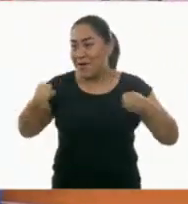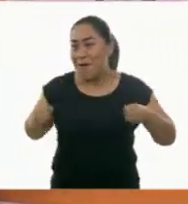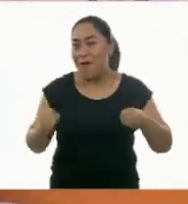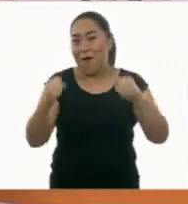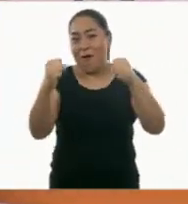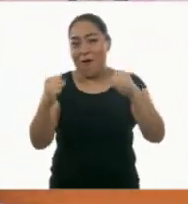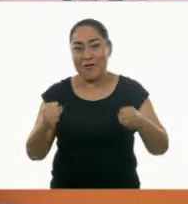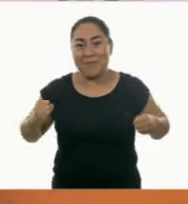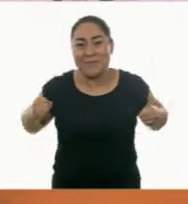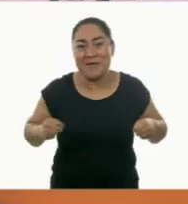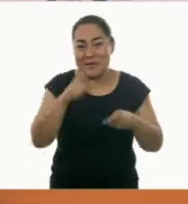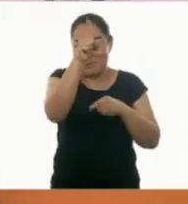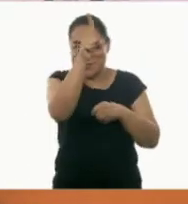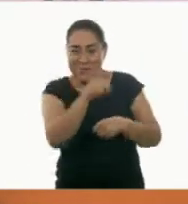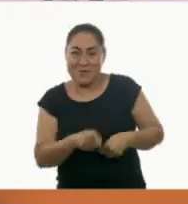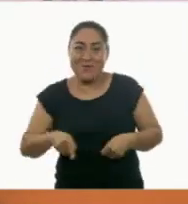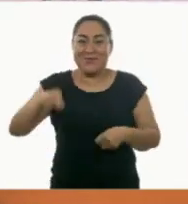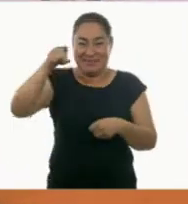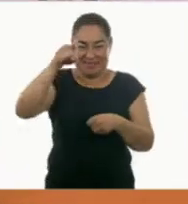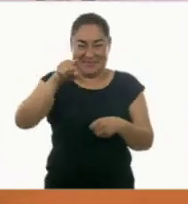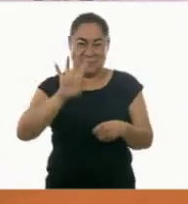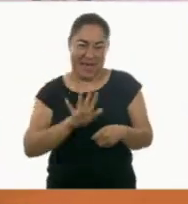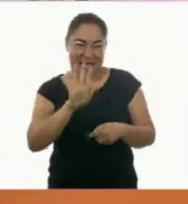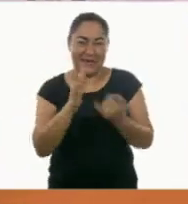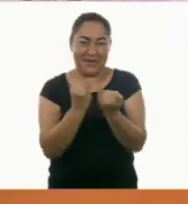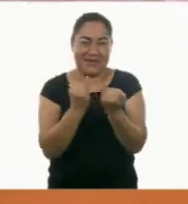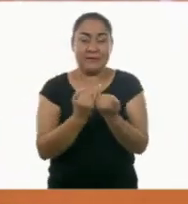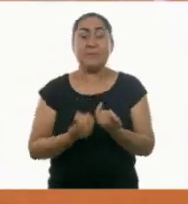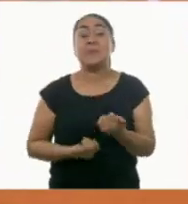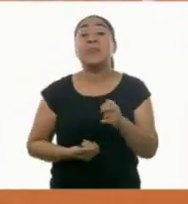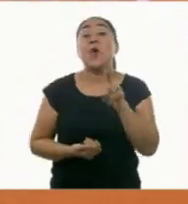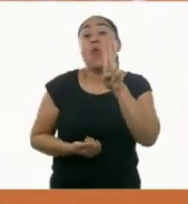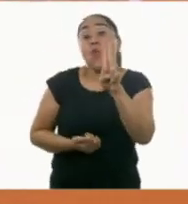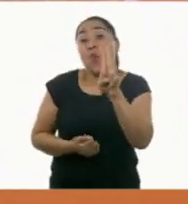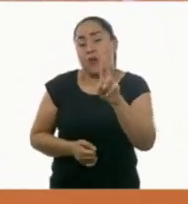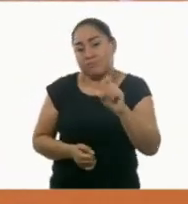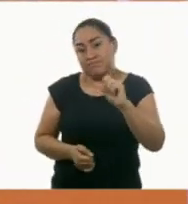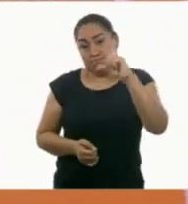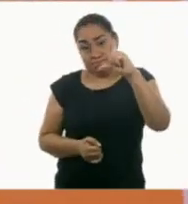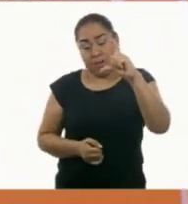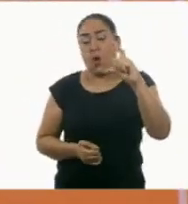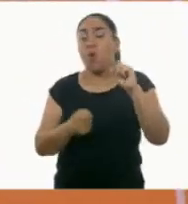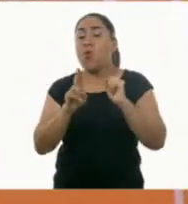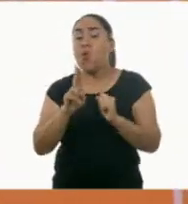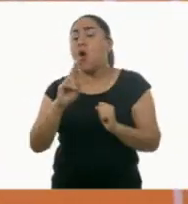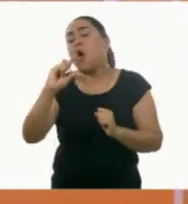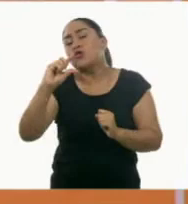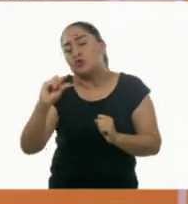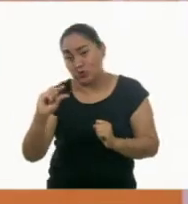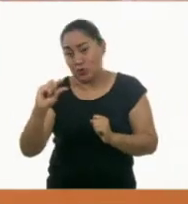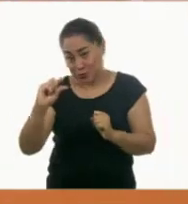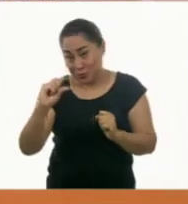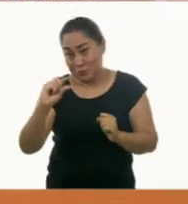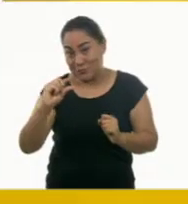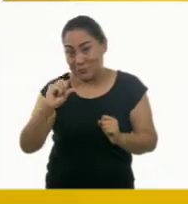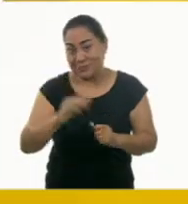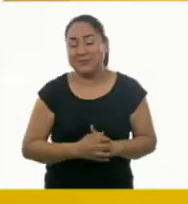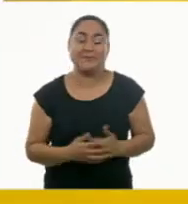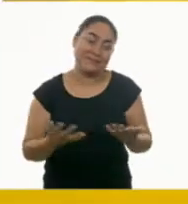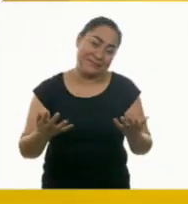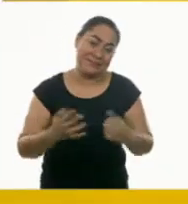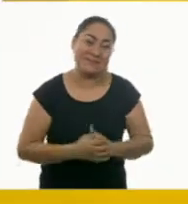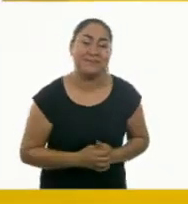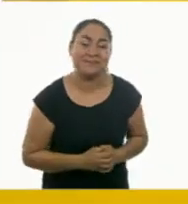un columpio, ¿no? Donde me puedo mecer. Y la U mayúscula y la U minúscula, chiquito. Y